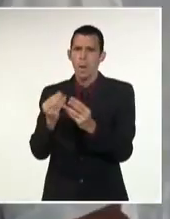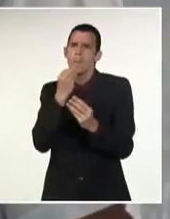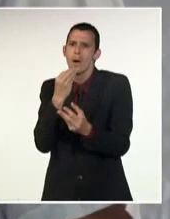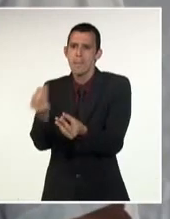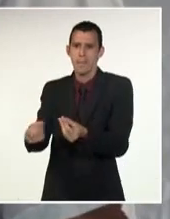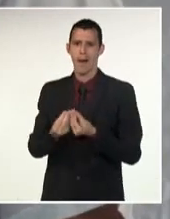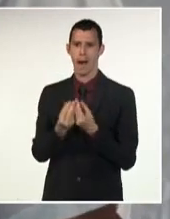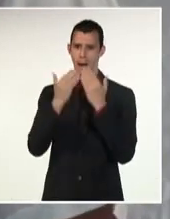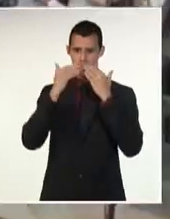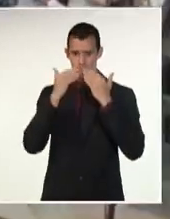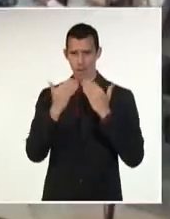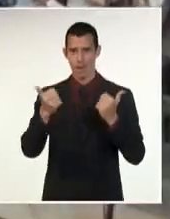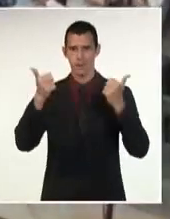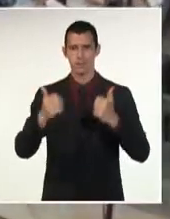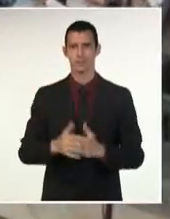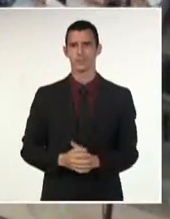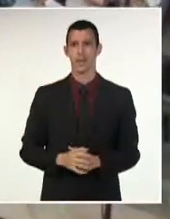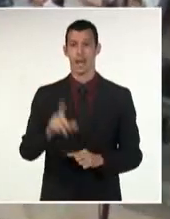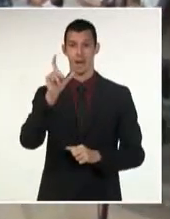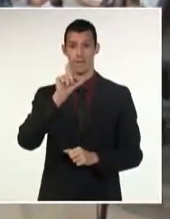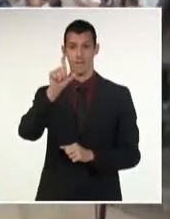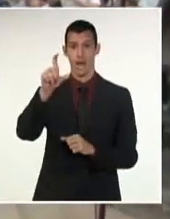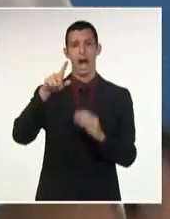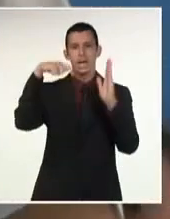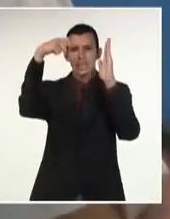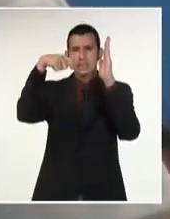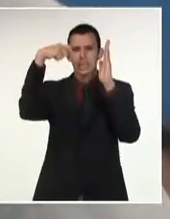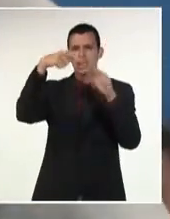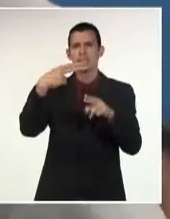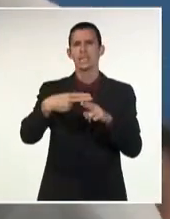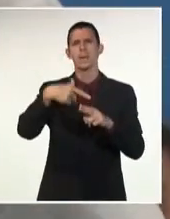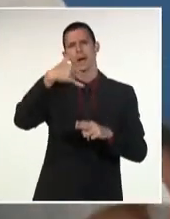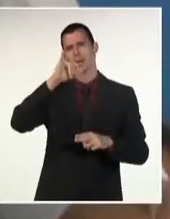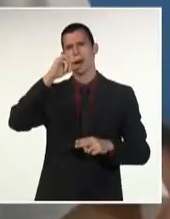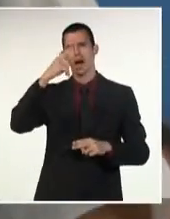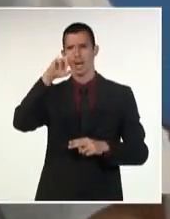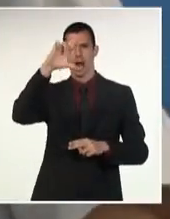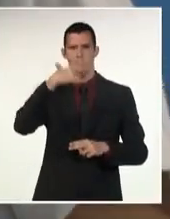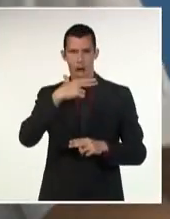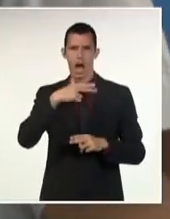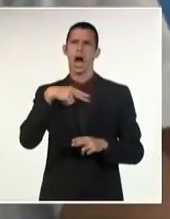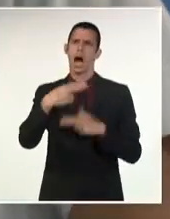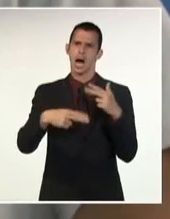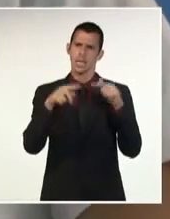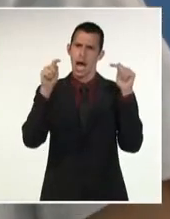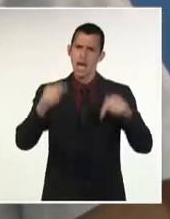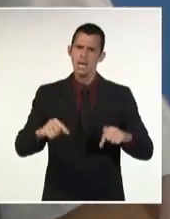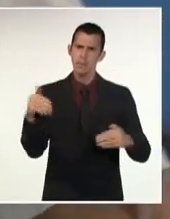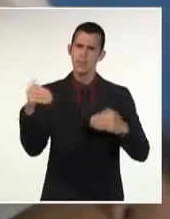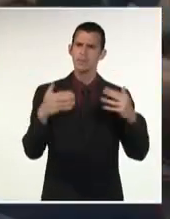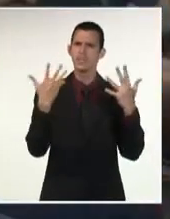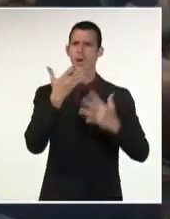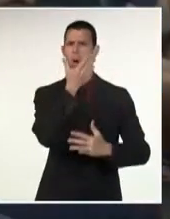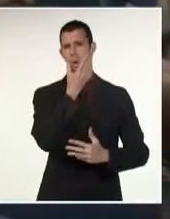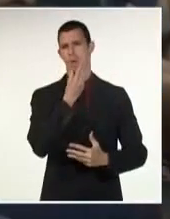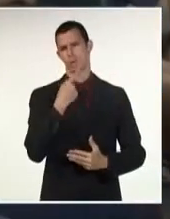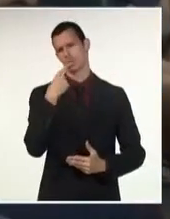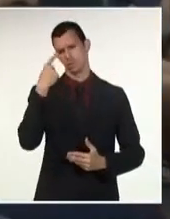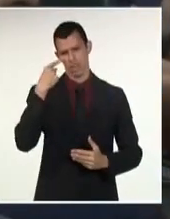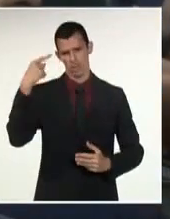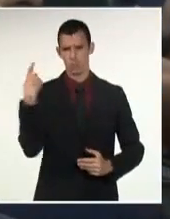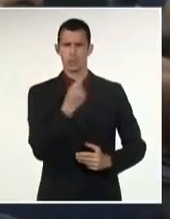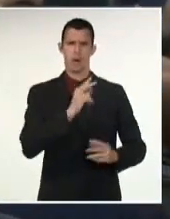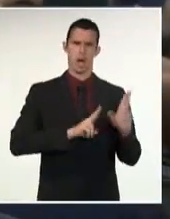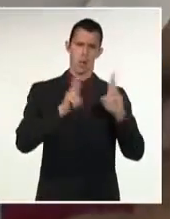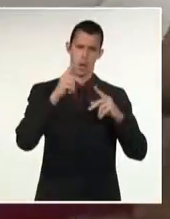varias enseñanzas en el Cine Jibá. Los jóvenes calificaron el voto unido como expresión de democracia y garantía de las conquistas